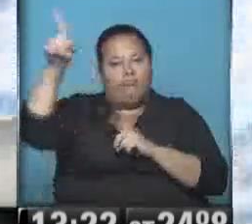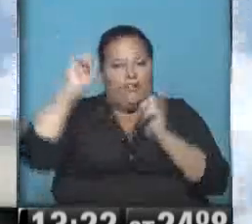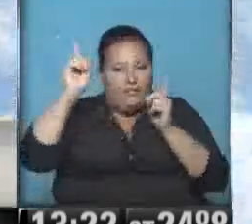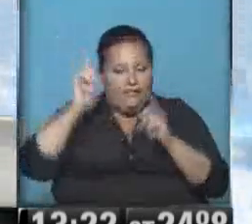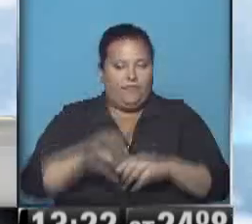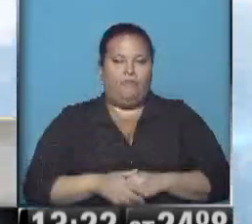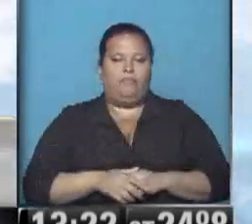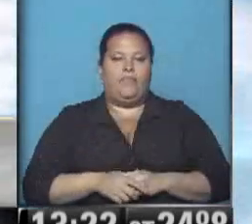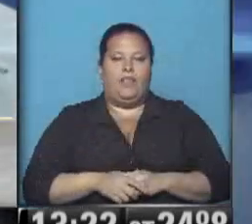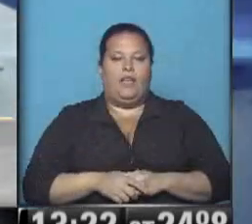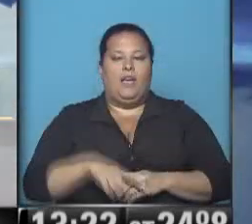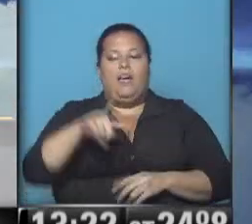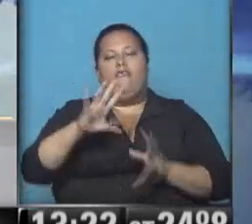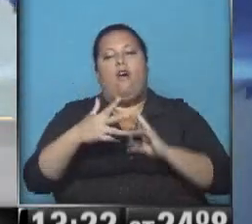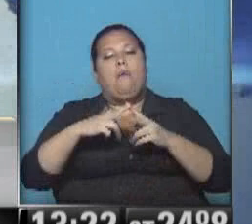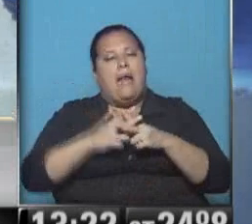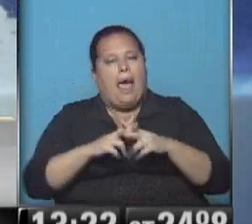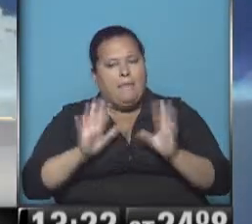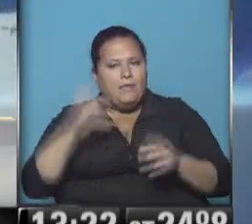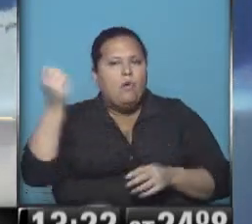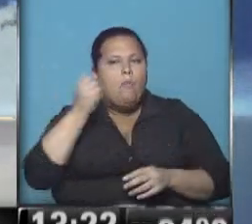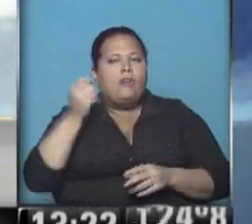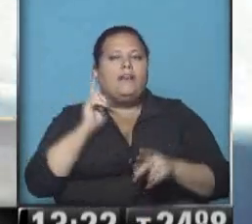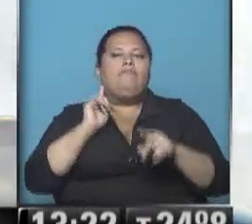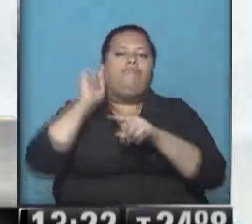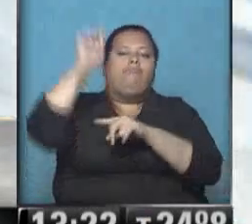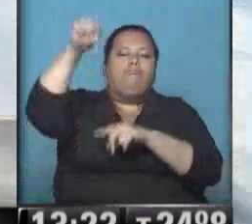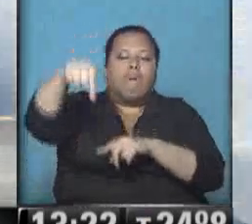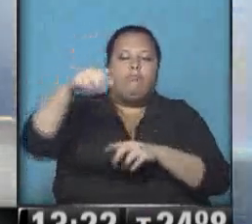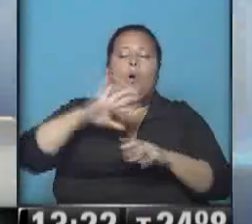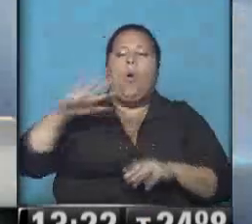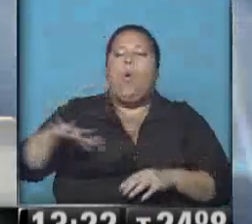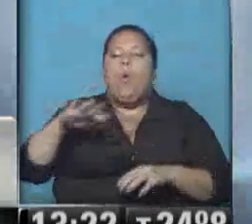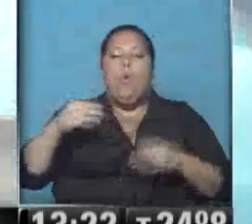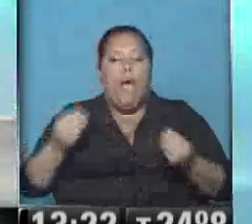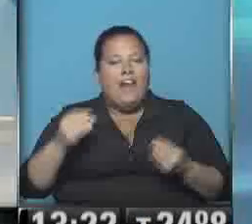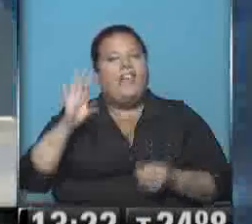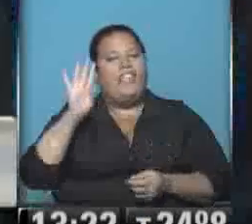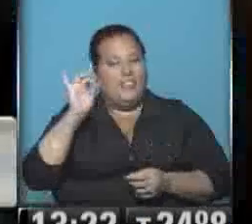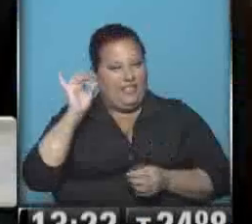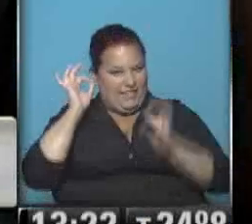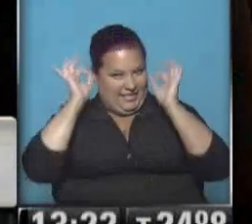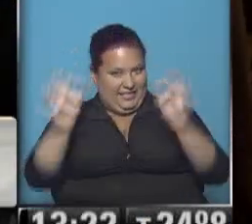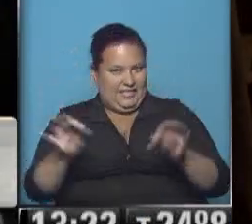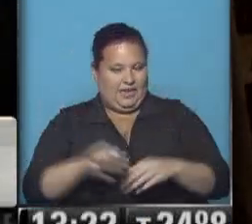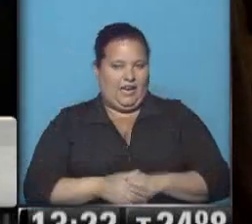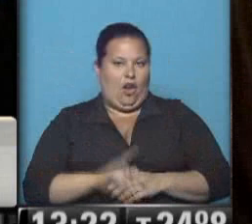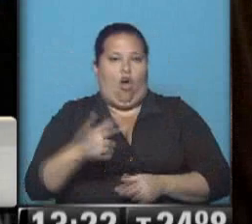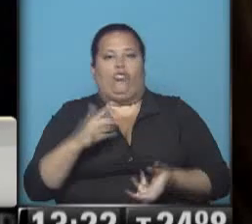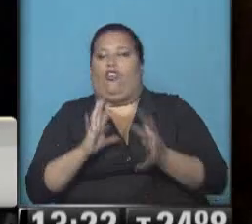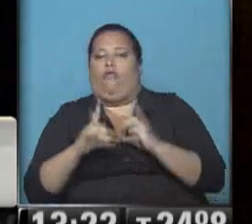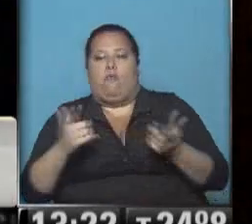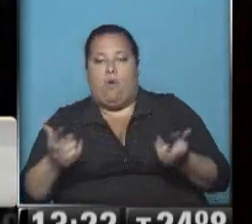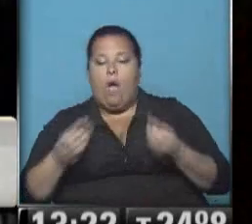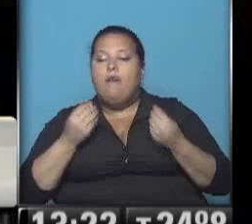Es una herramienta muy importante para llegar a lugares donde es difícil llegar de otra manera,